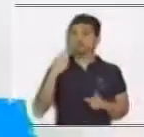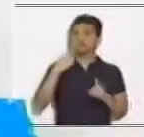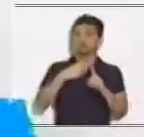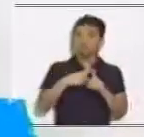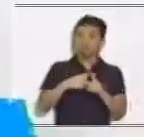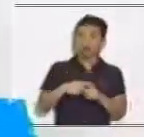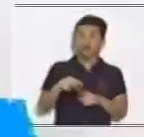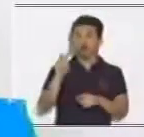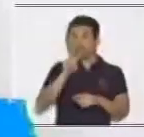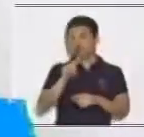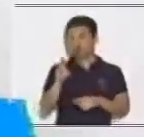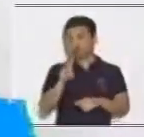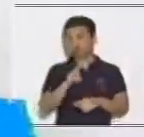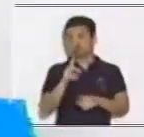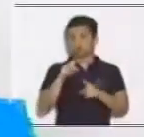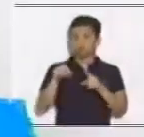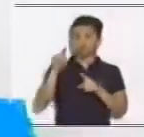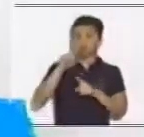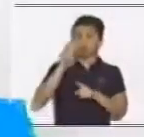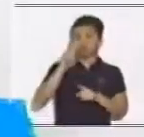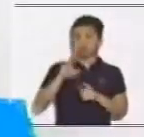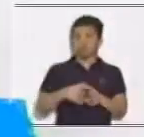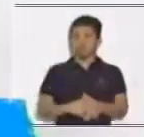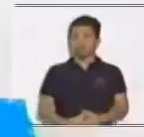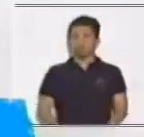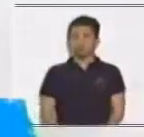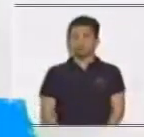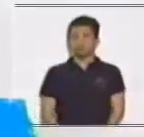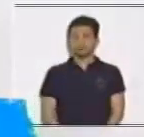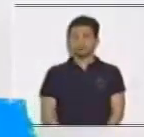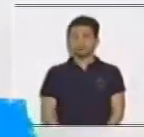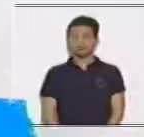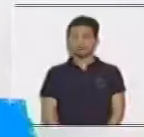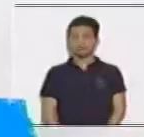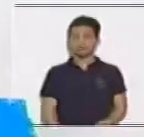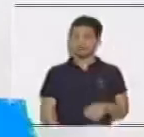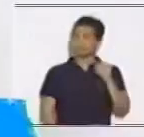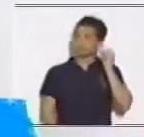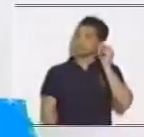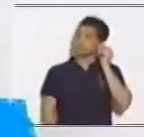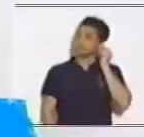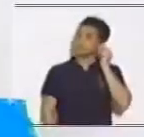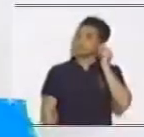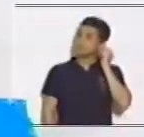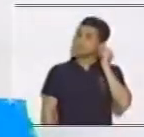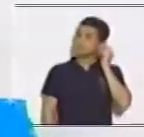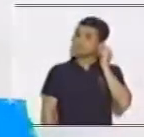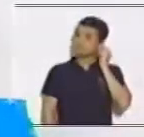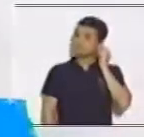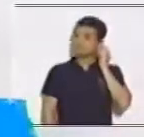de los cuadrados de los otros dos lados, o catetos.